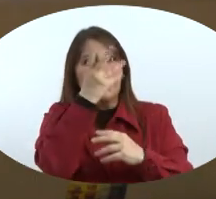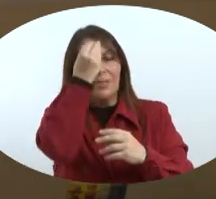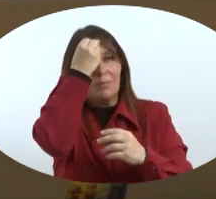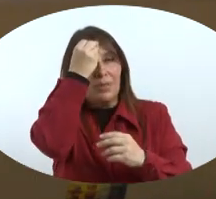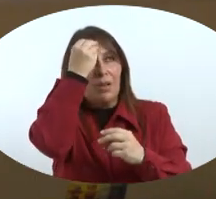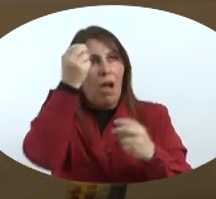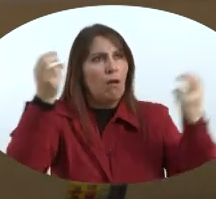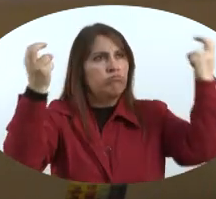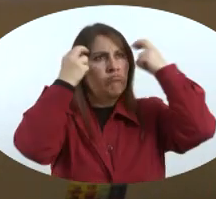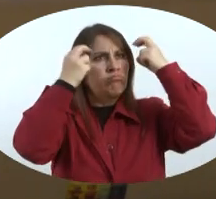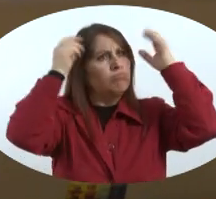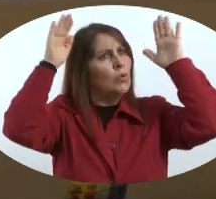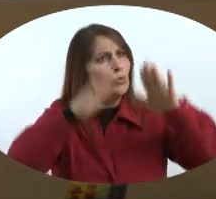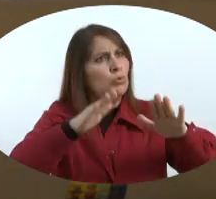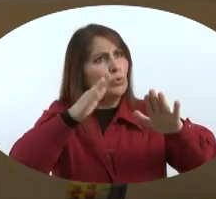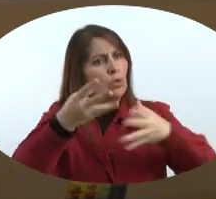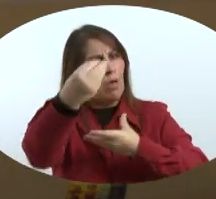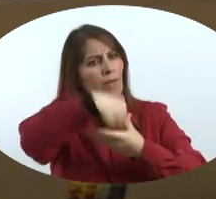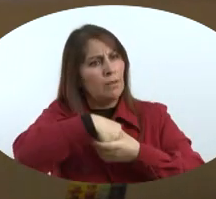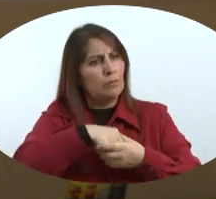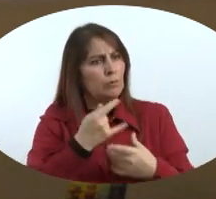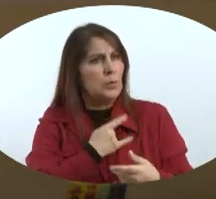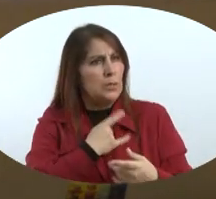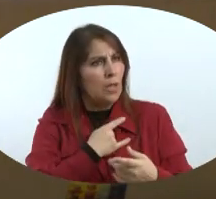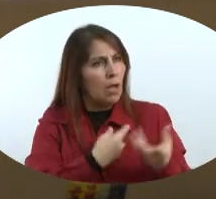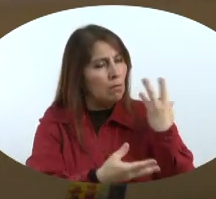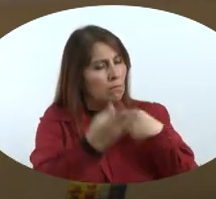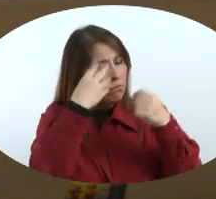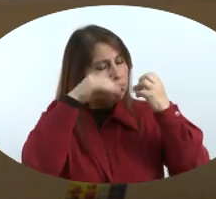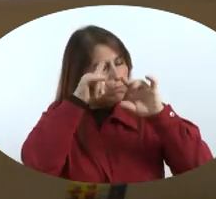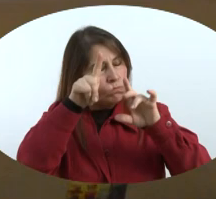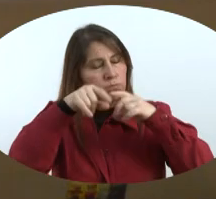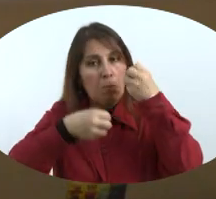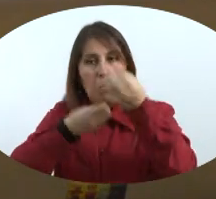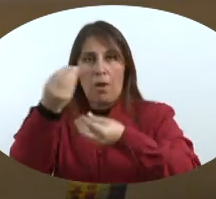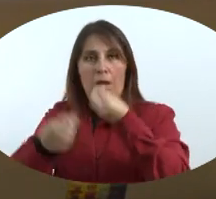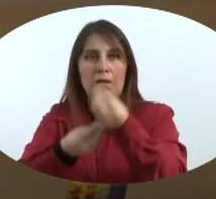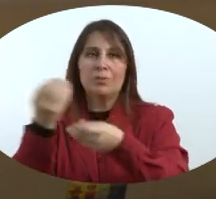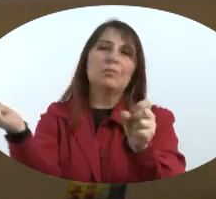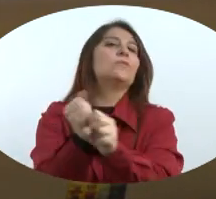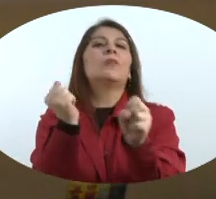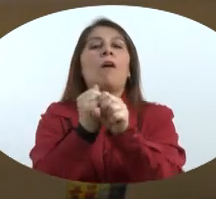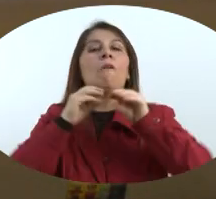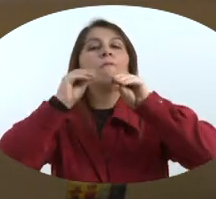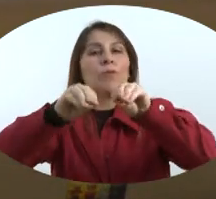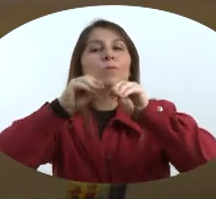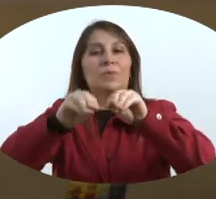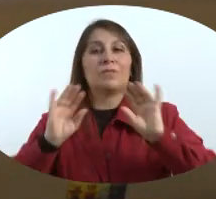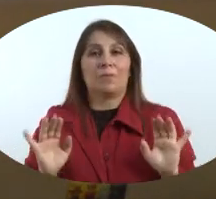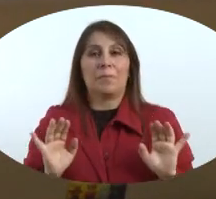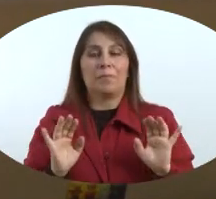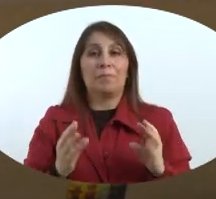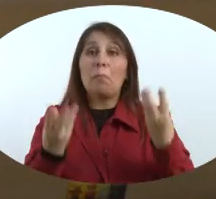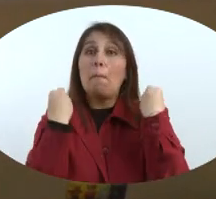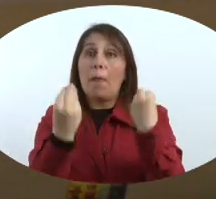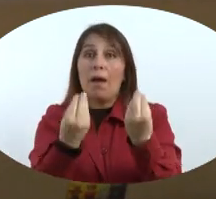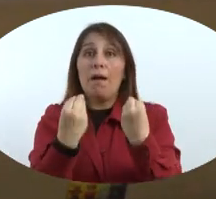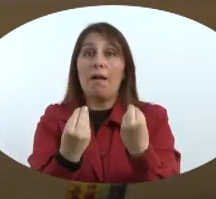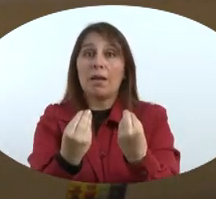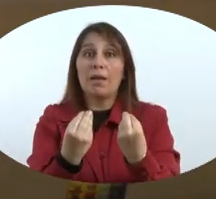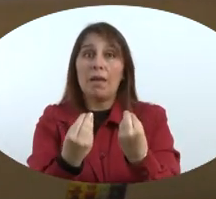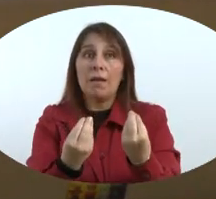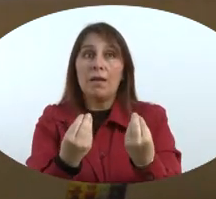que pueden tener acá en la universidad llevan a cada uno de los escenarios de formación y pues todo en miras de